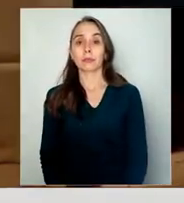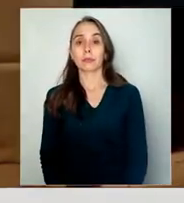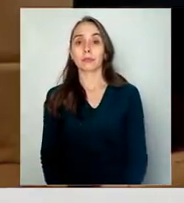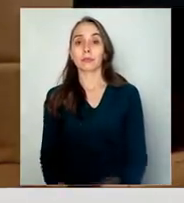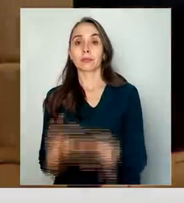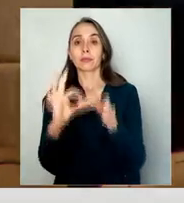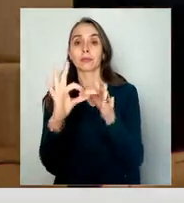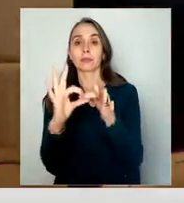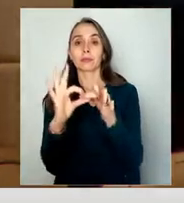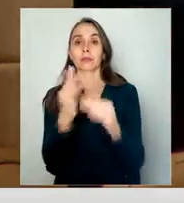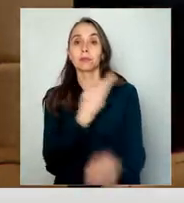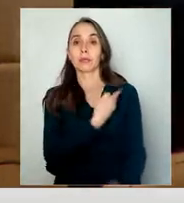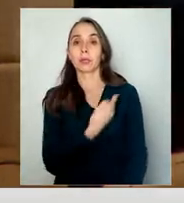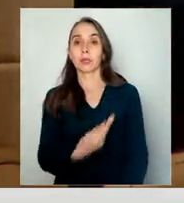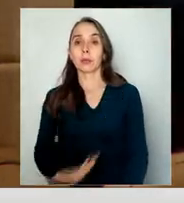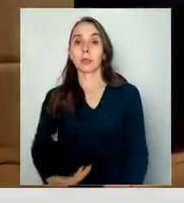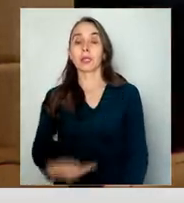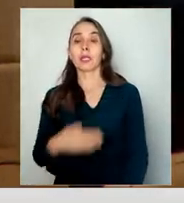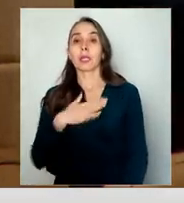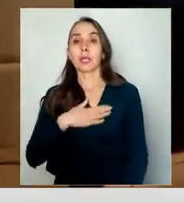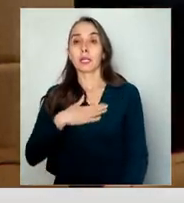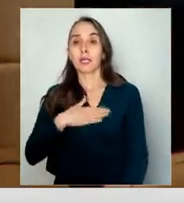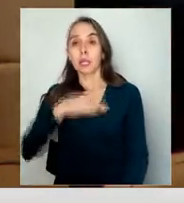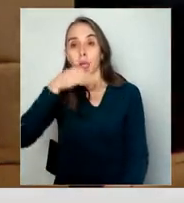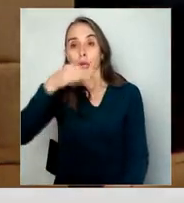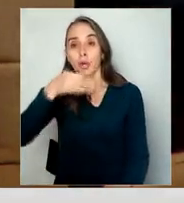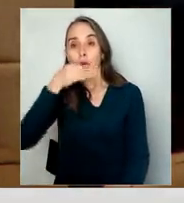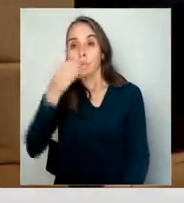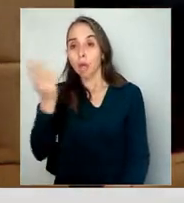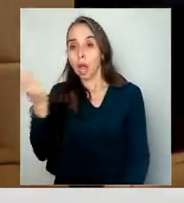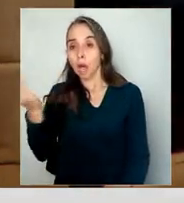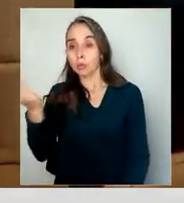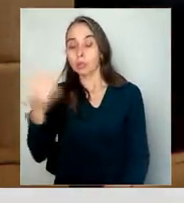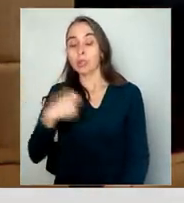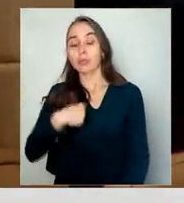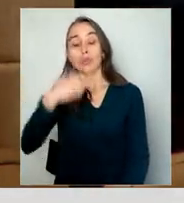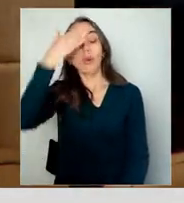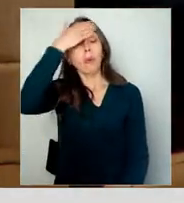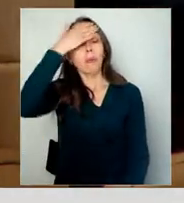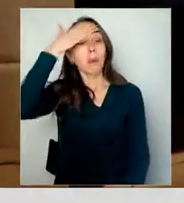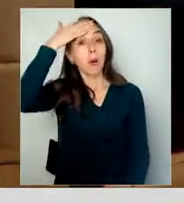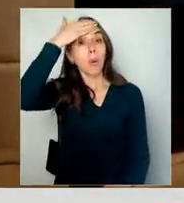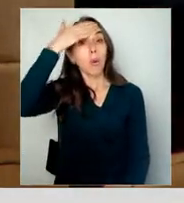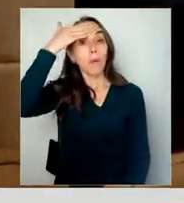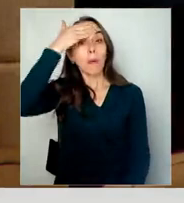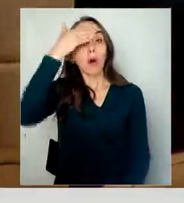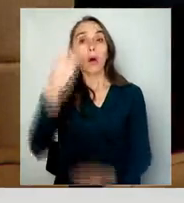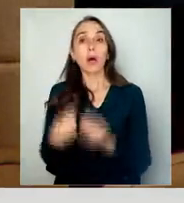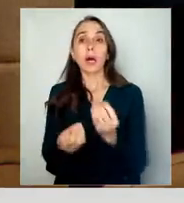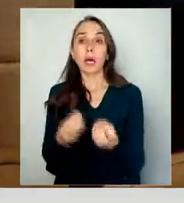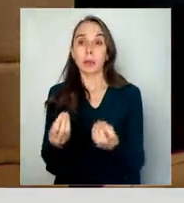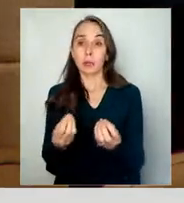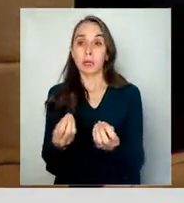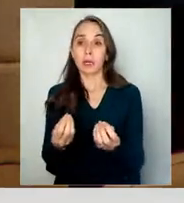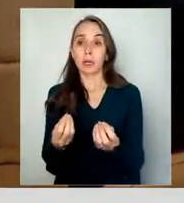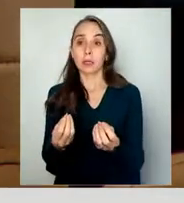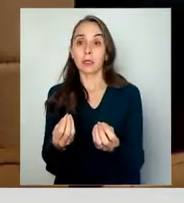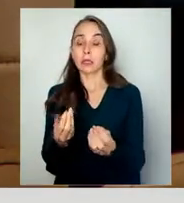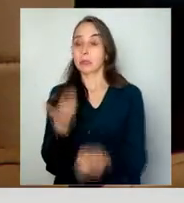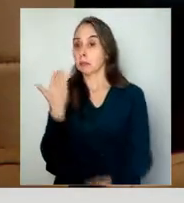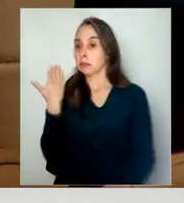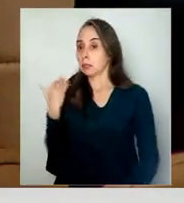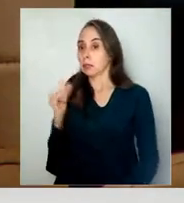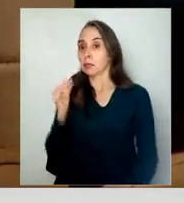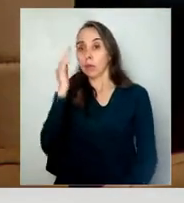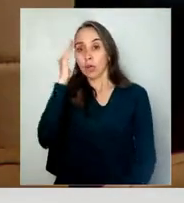Quiero compartir con usted mi preocupación a partir de lo que ha ocurrido en los últimos días el